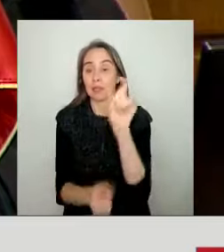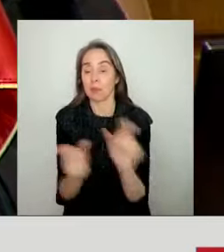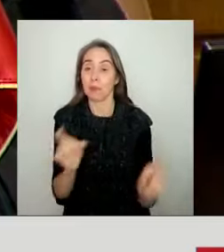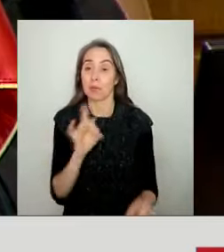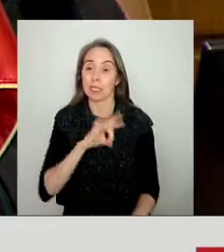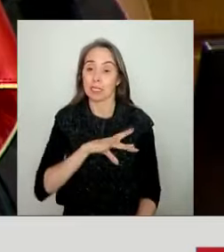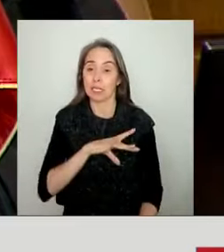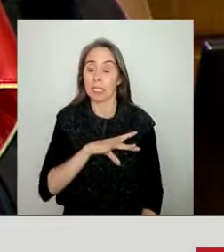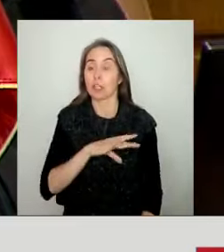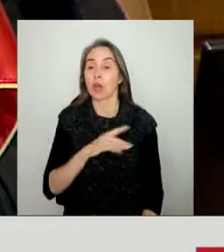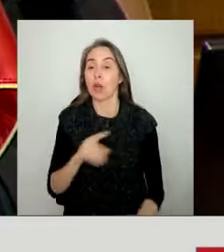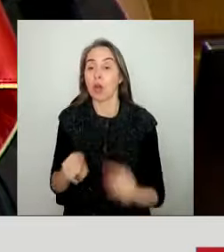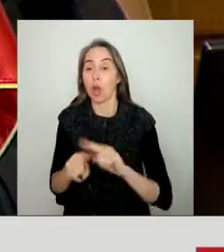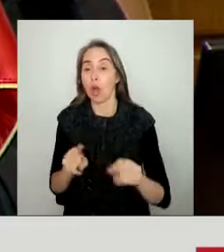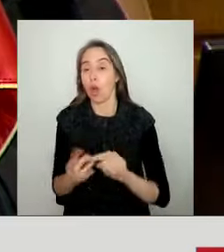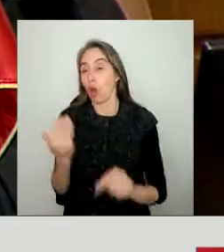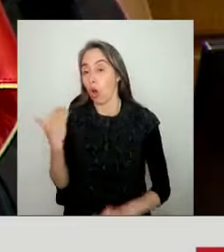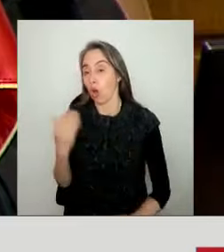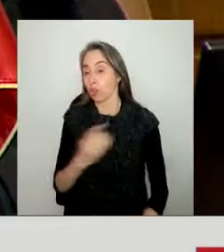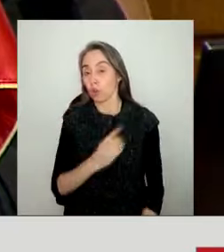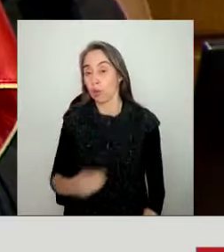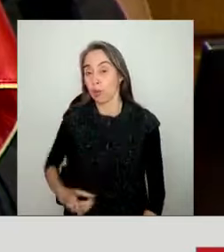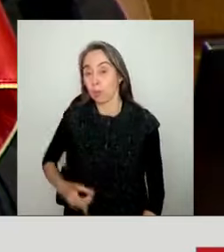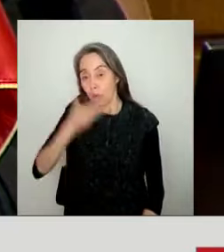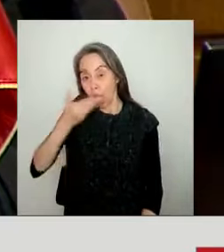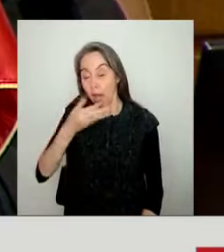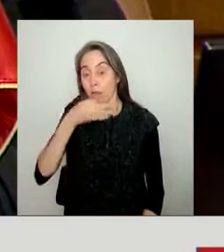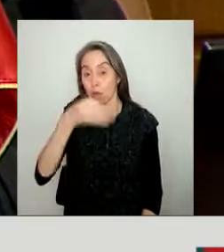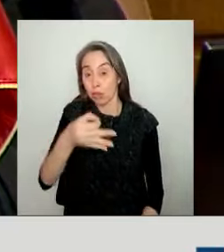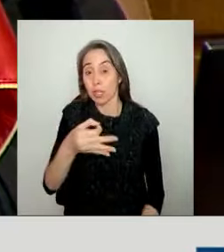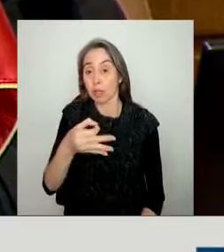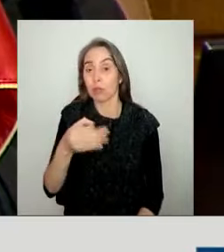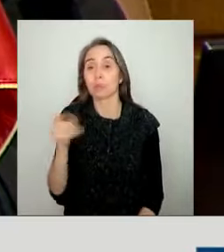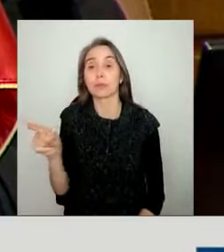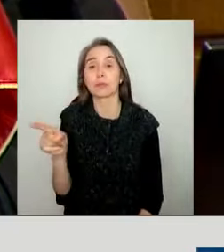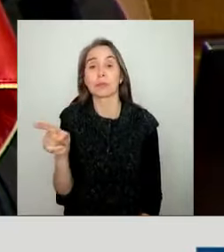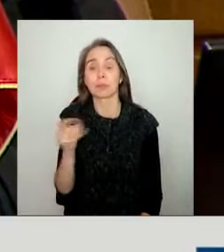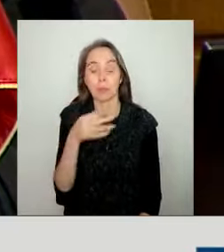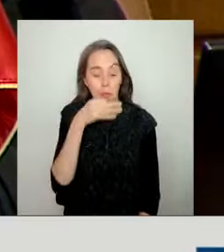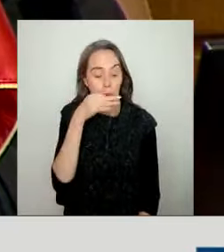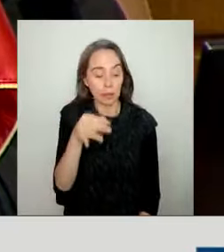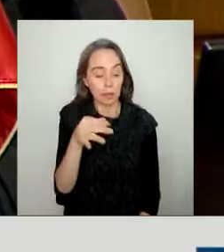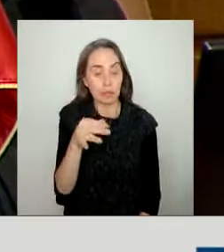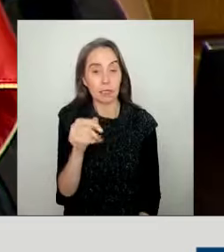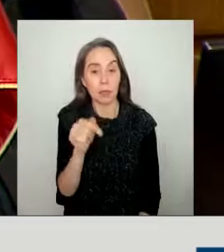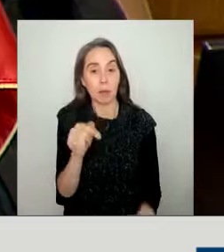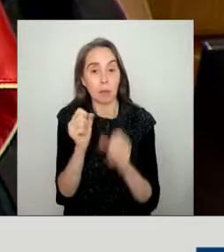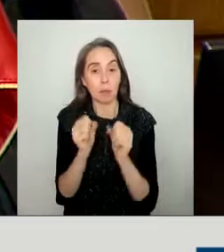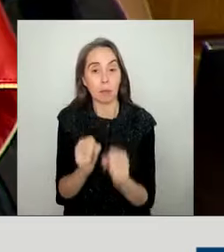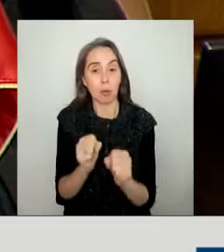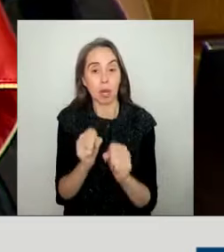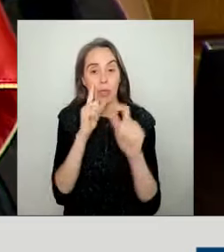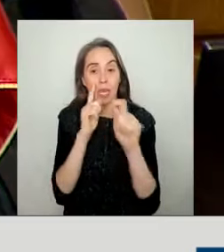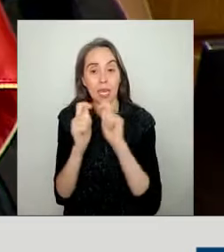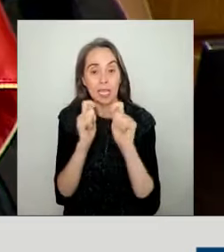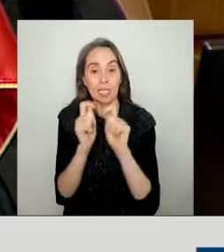diputado intermedio que eh indicaba que esto puede tener incluso riesgo para la salud de las